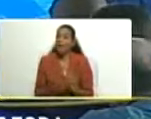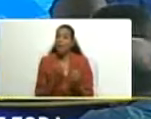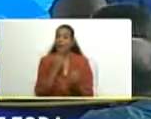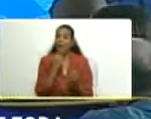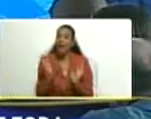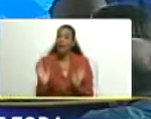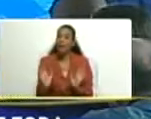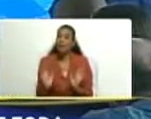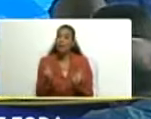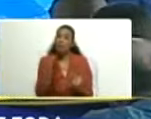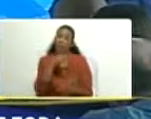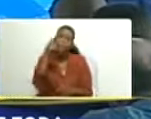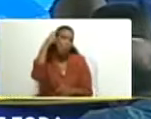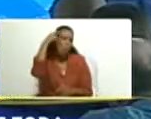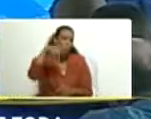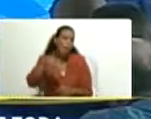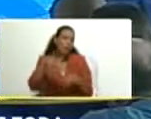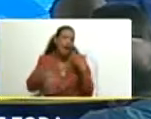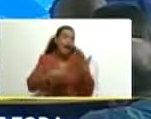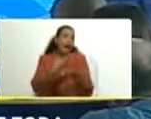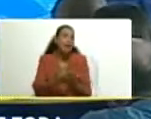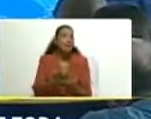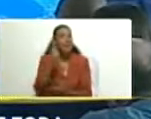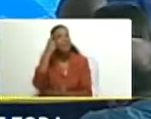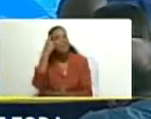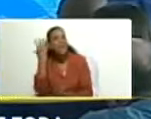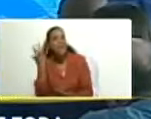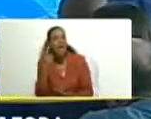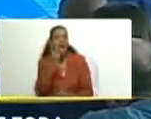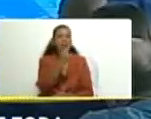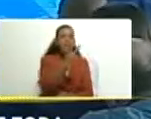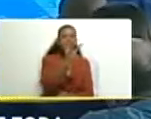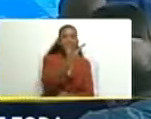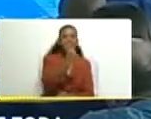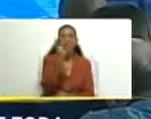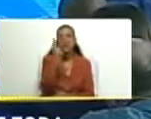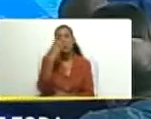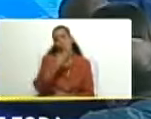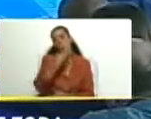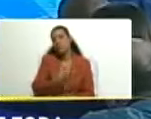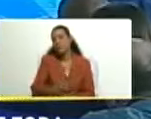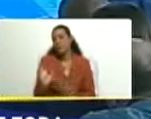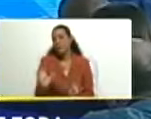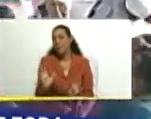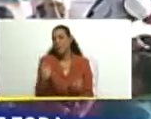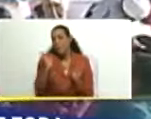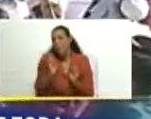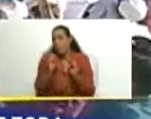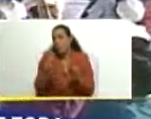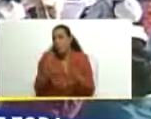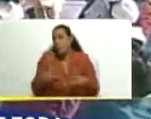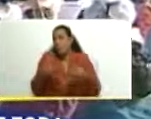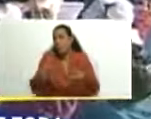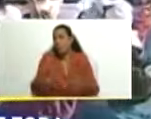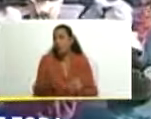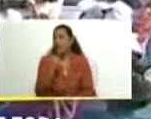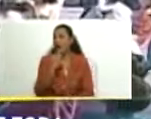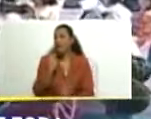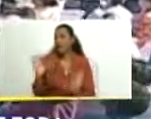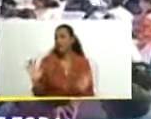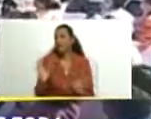Si no pueden hoy, voy a dar chance hasta el 31 de diciembre, por lo menos.